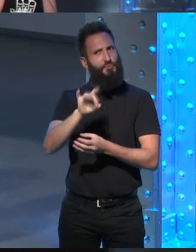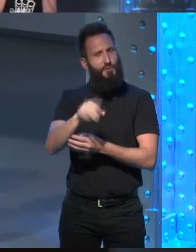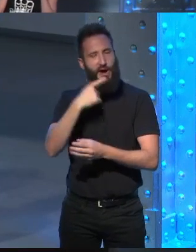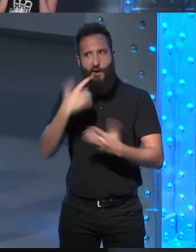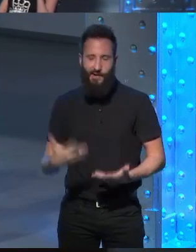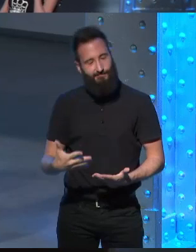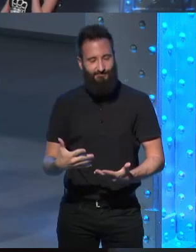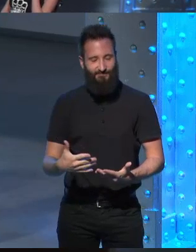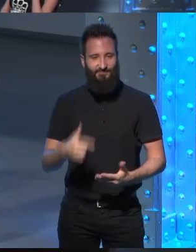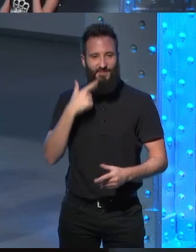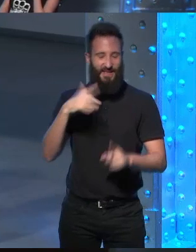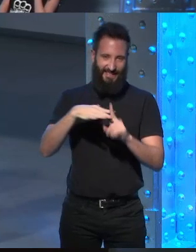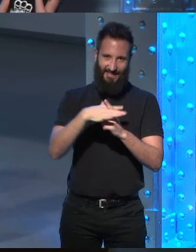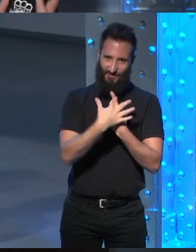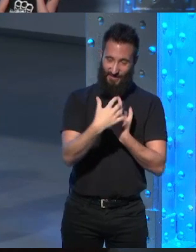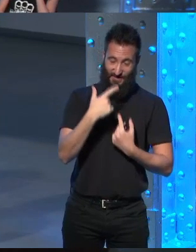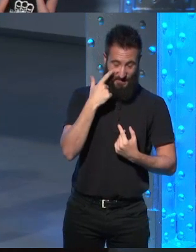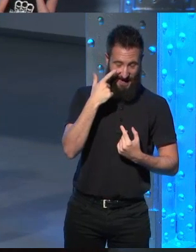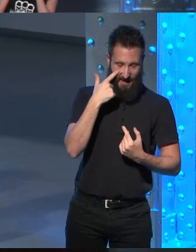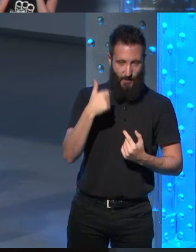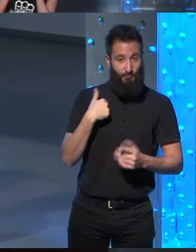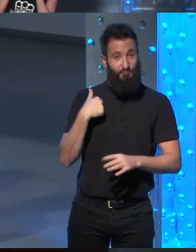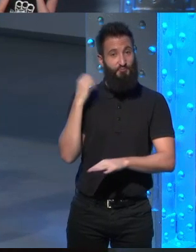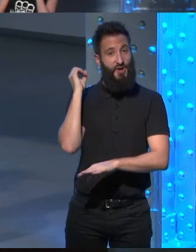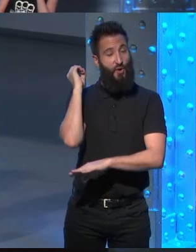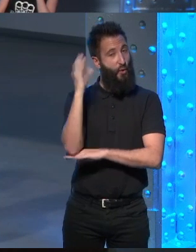cosa. Yo en las conferencias,